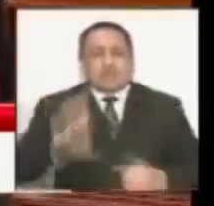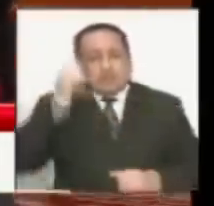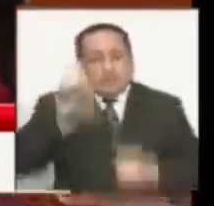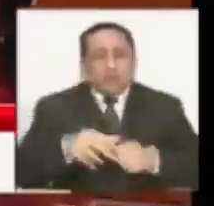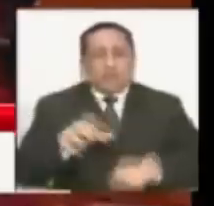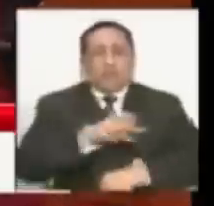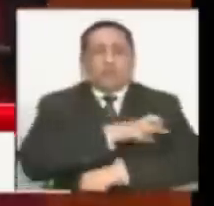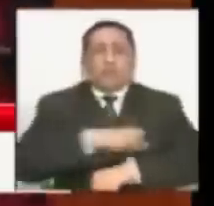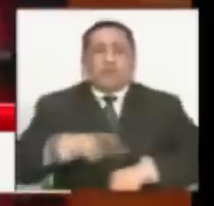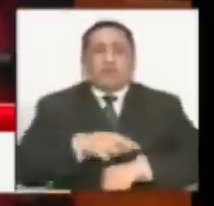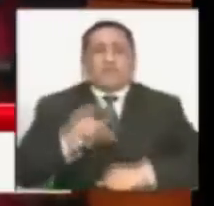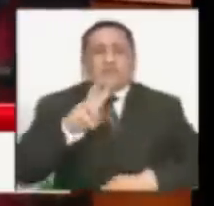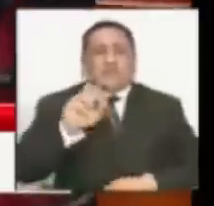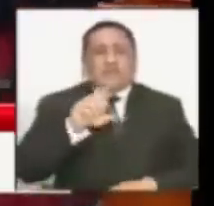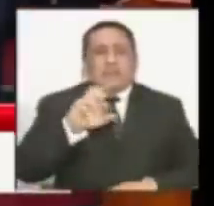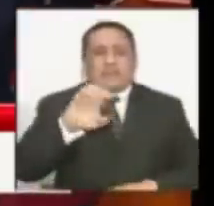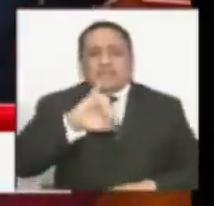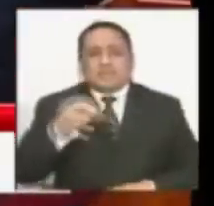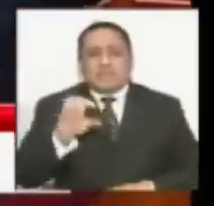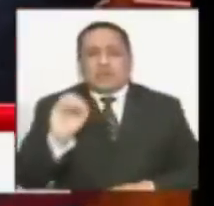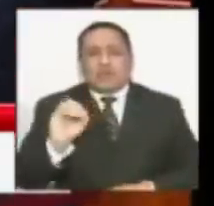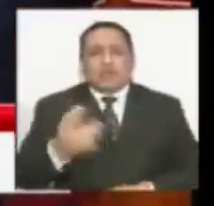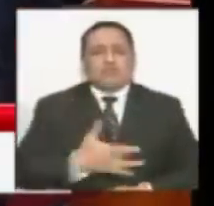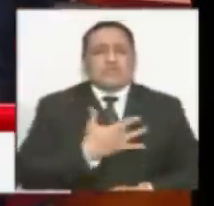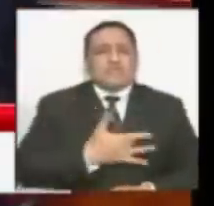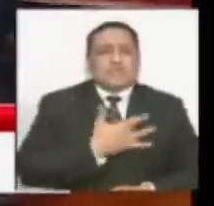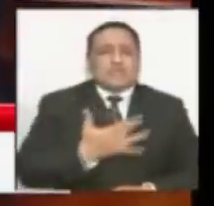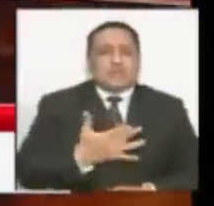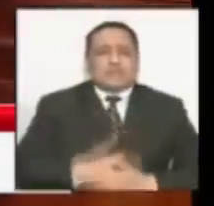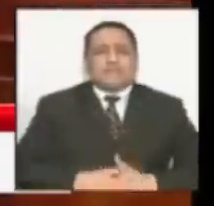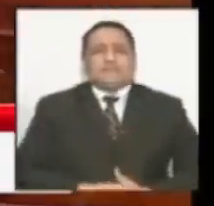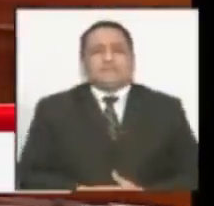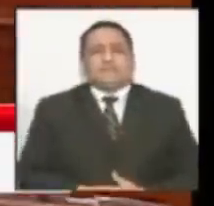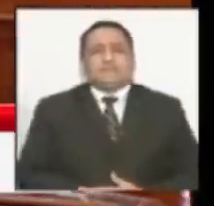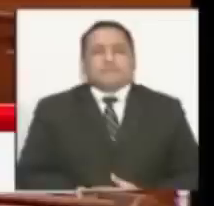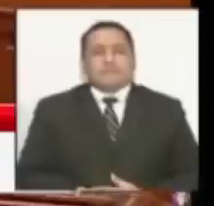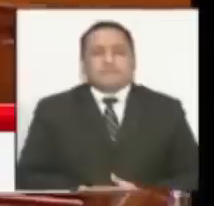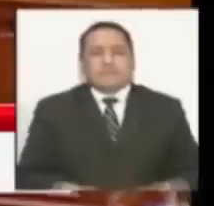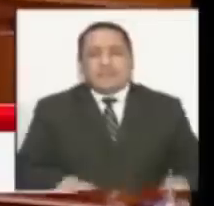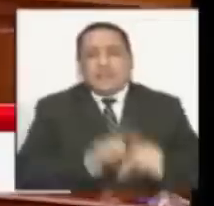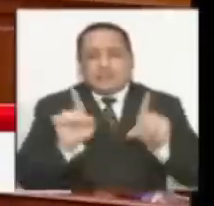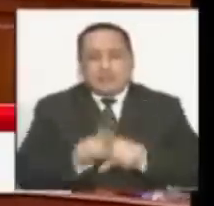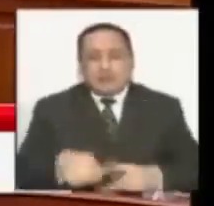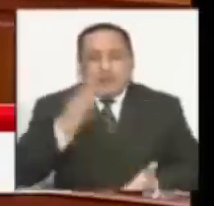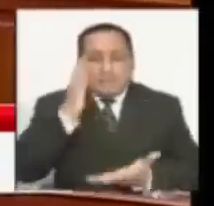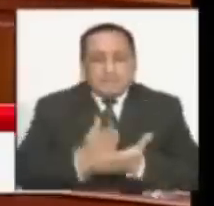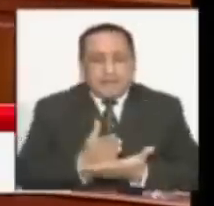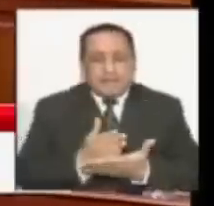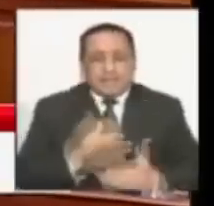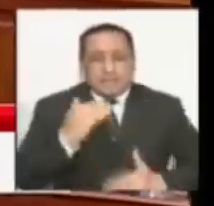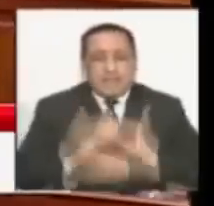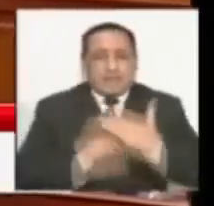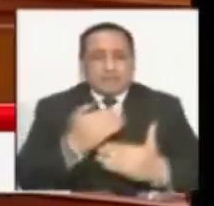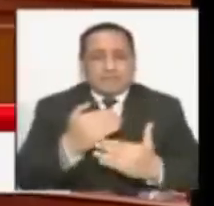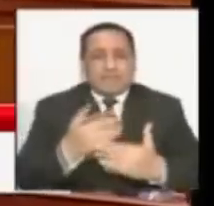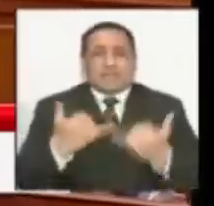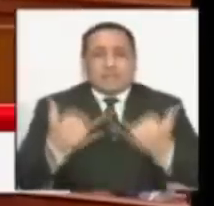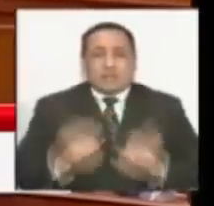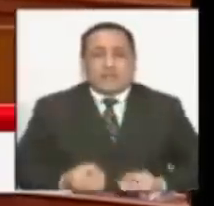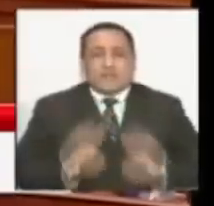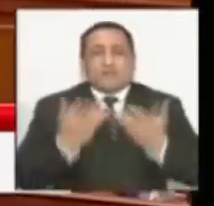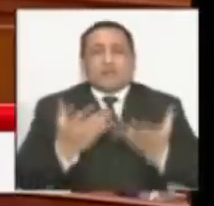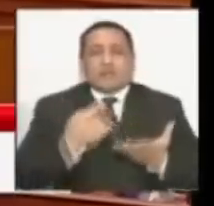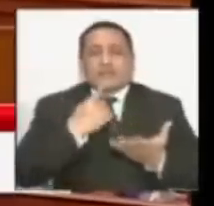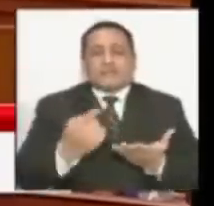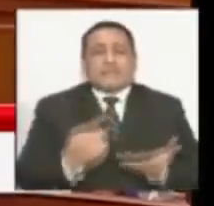altura de los desafíos enfrentados. Debemos remediar esto con un sentido de urgencia,